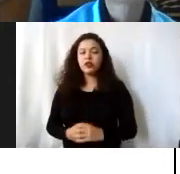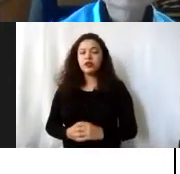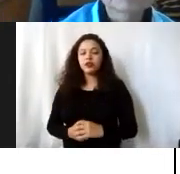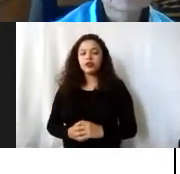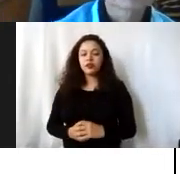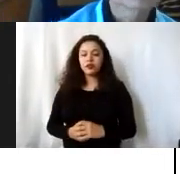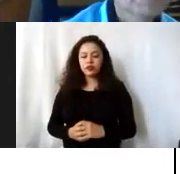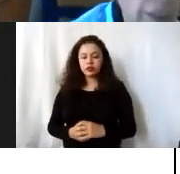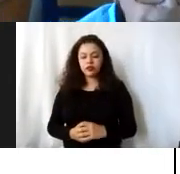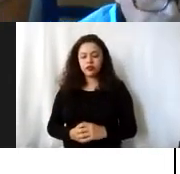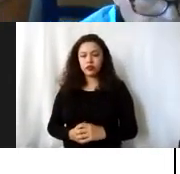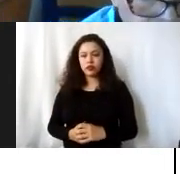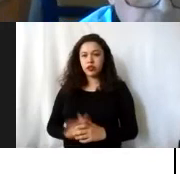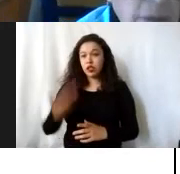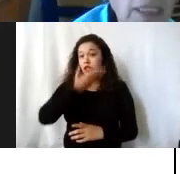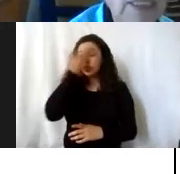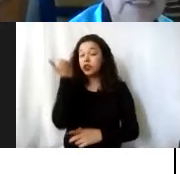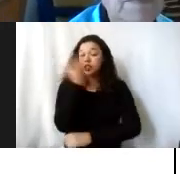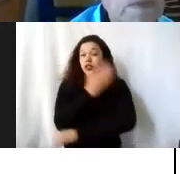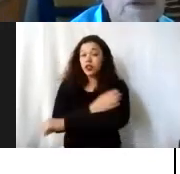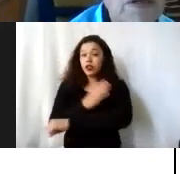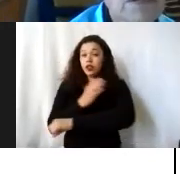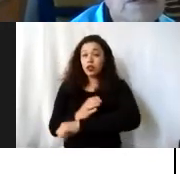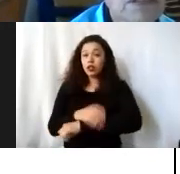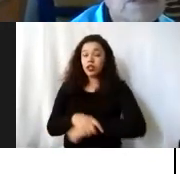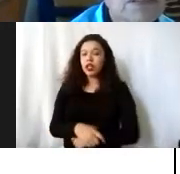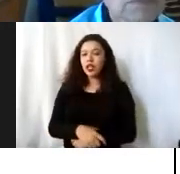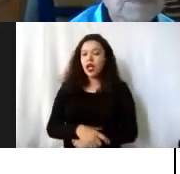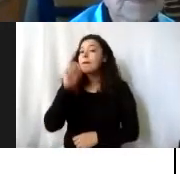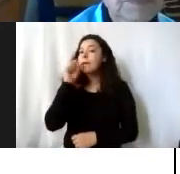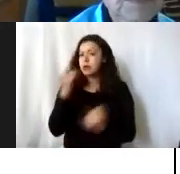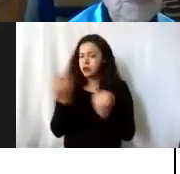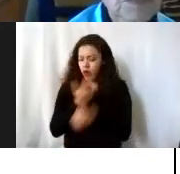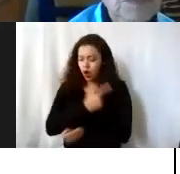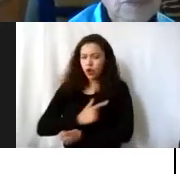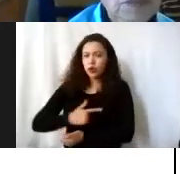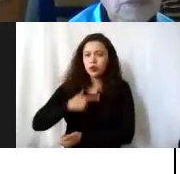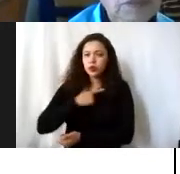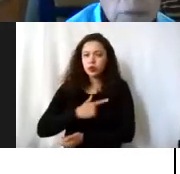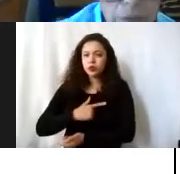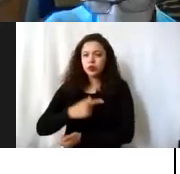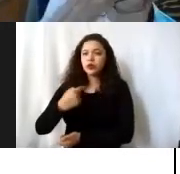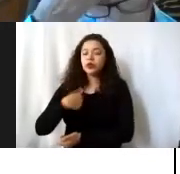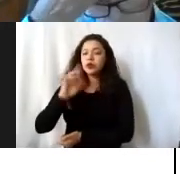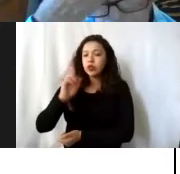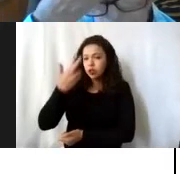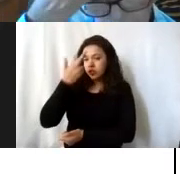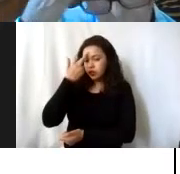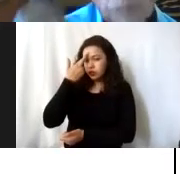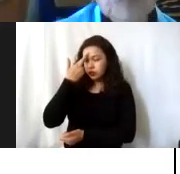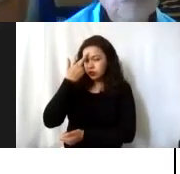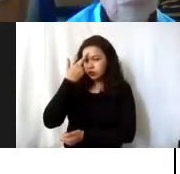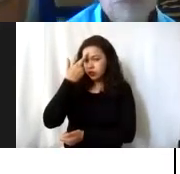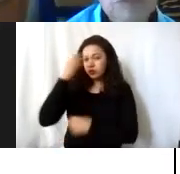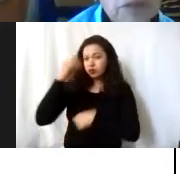No sé si el compañero... Si no, igual, con gusto, les mando un recordatorio y ahí puedo colocar los